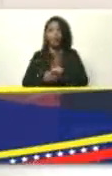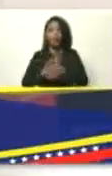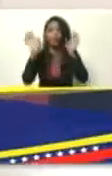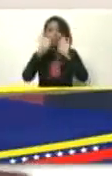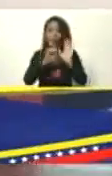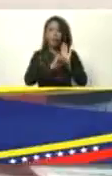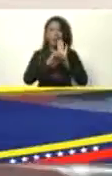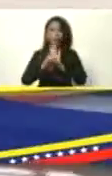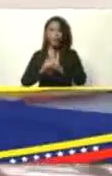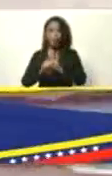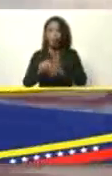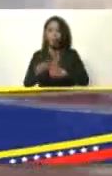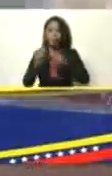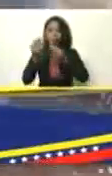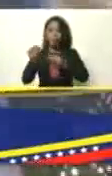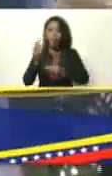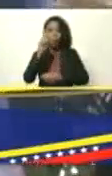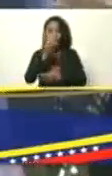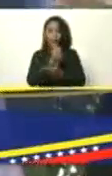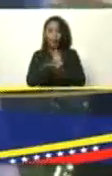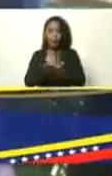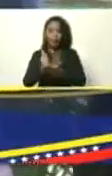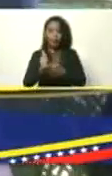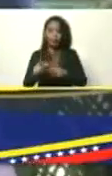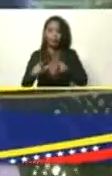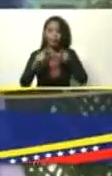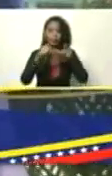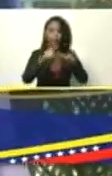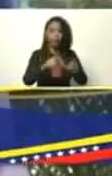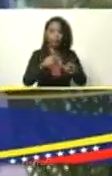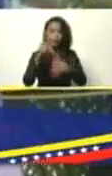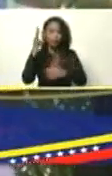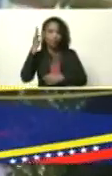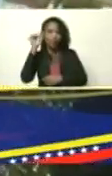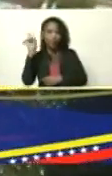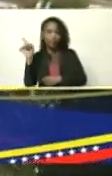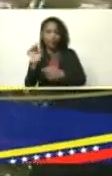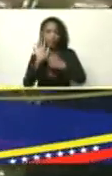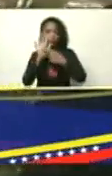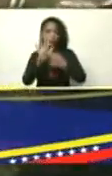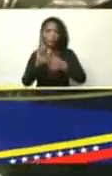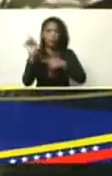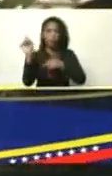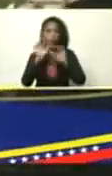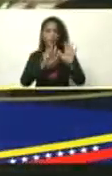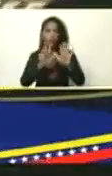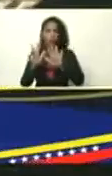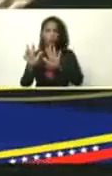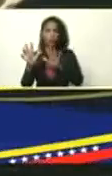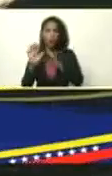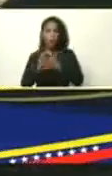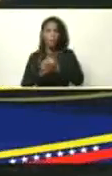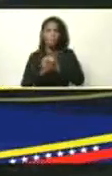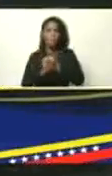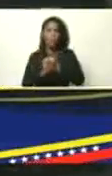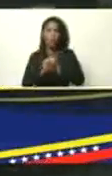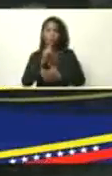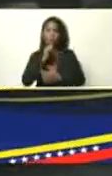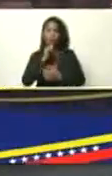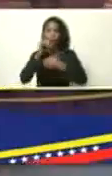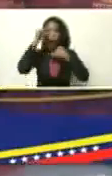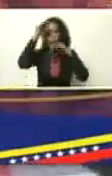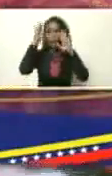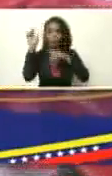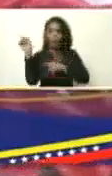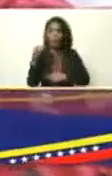vamos a entregar un crédito a la compañera Lisbeth, que es representante de estos 88 compañeros, quienes la han elegido a ella